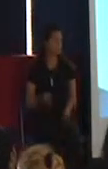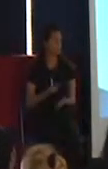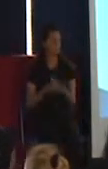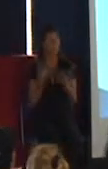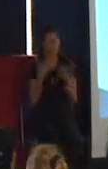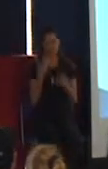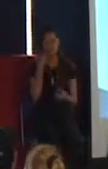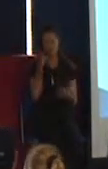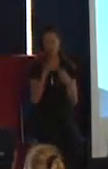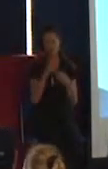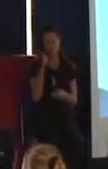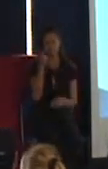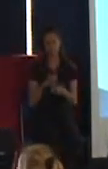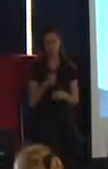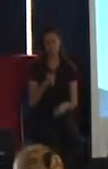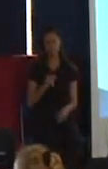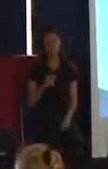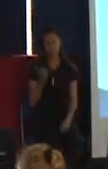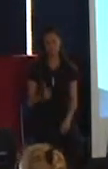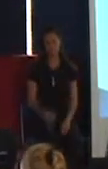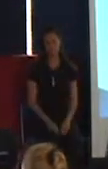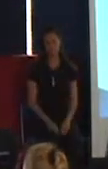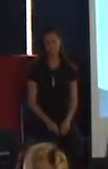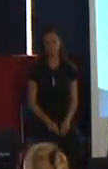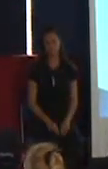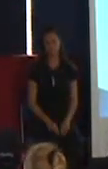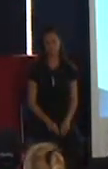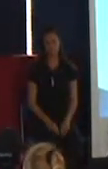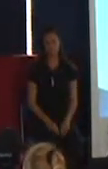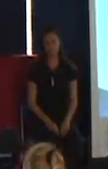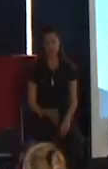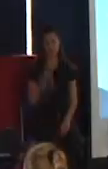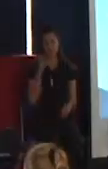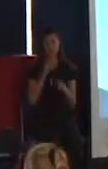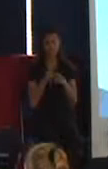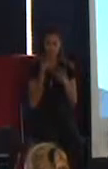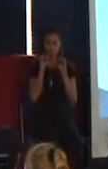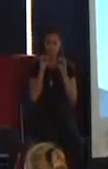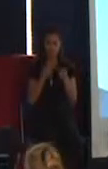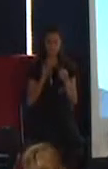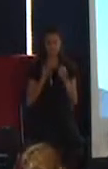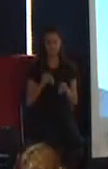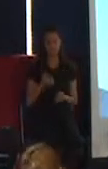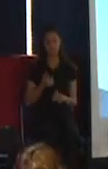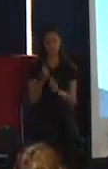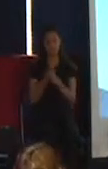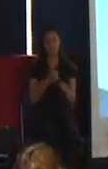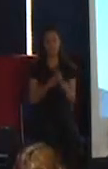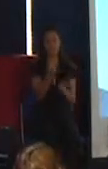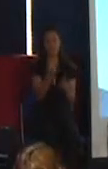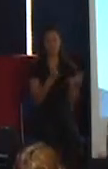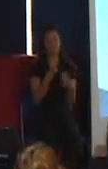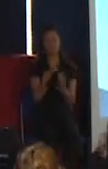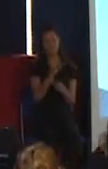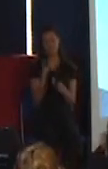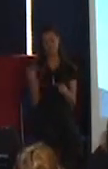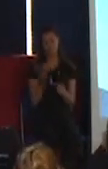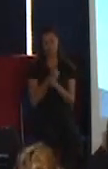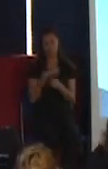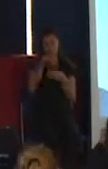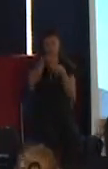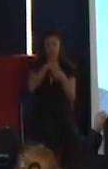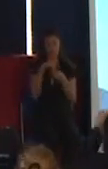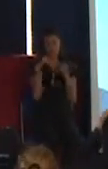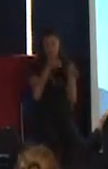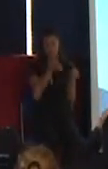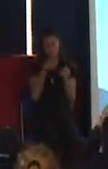esa, precisamente ese asunto, ¿sí? La capacitación para cada uno de esos funcionarios. Eso es